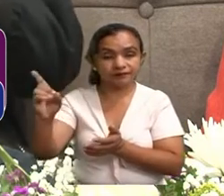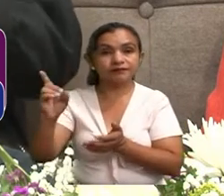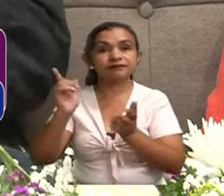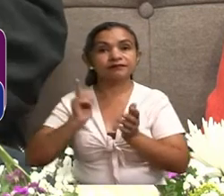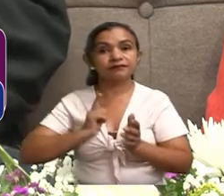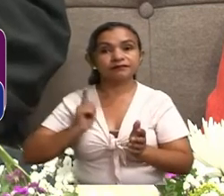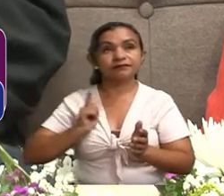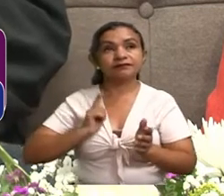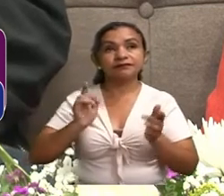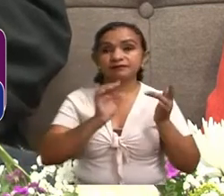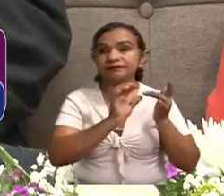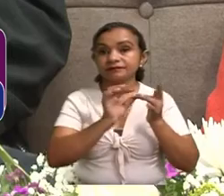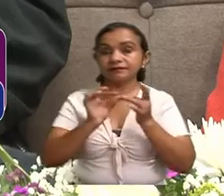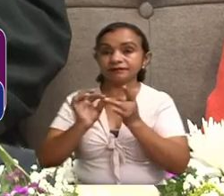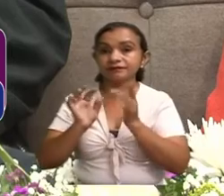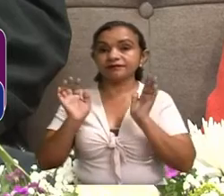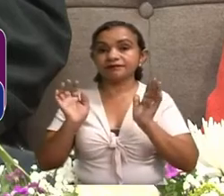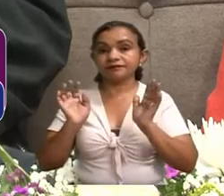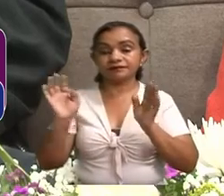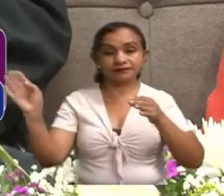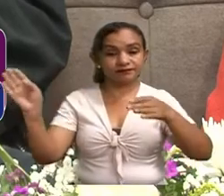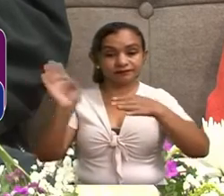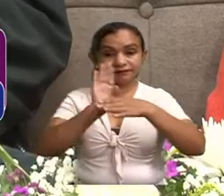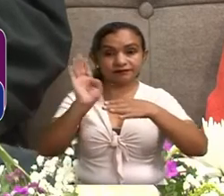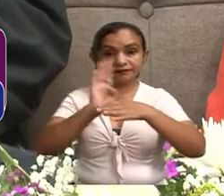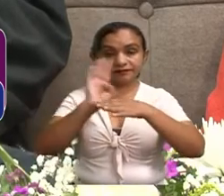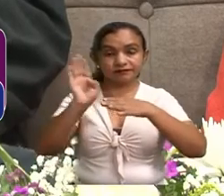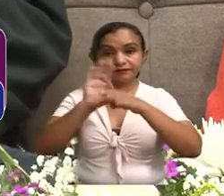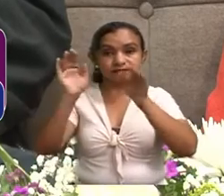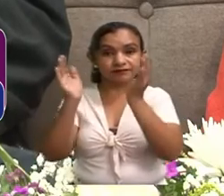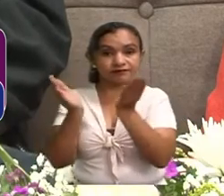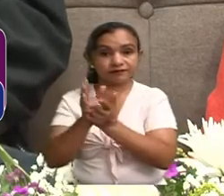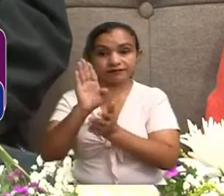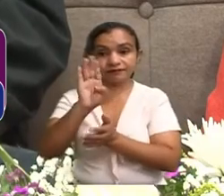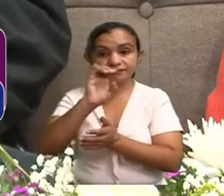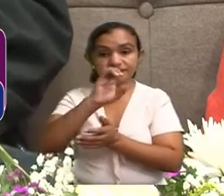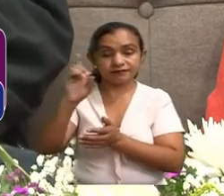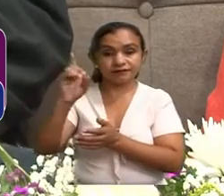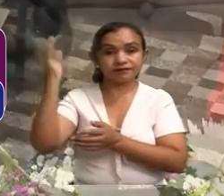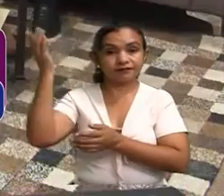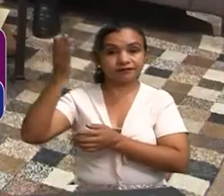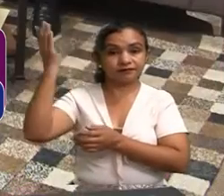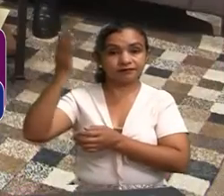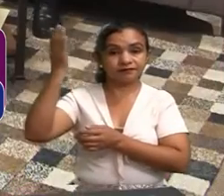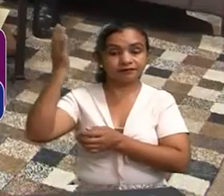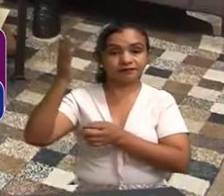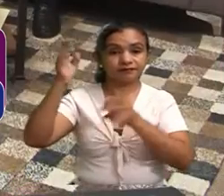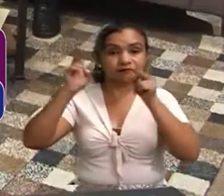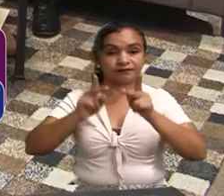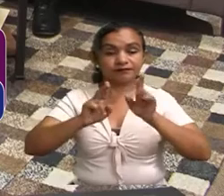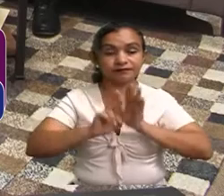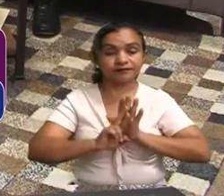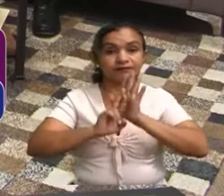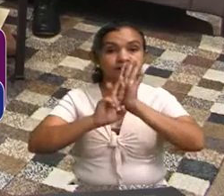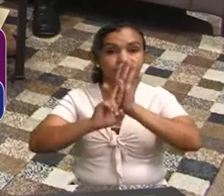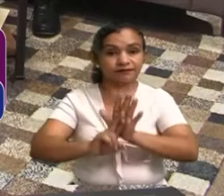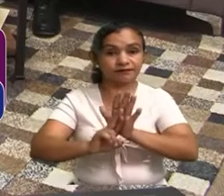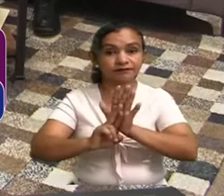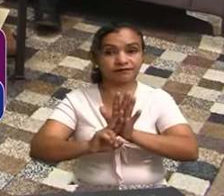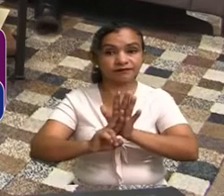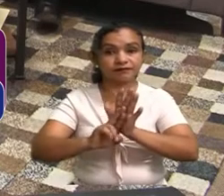Y específicamente con el Banco Mundial y el BID tenemos dos ponencias. Viene las representantes que